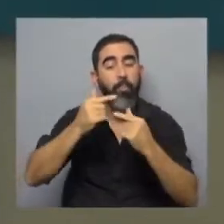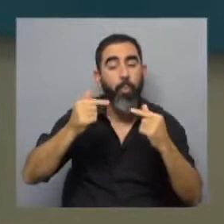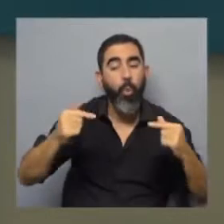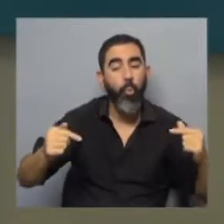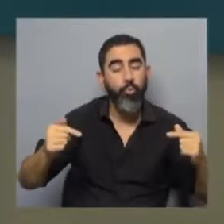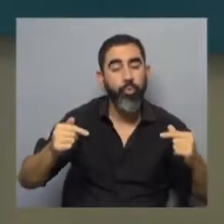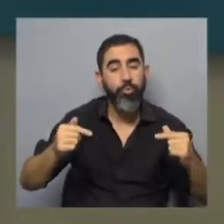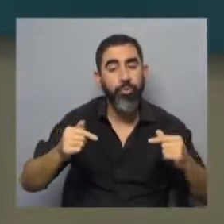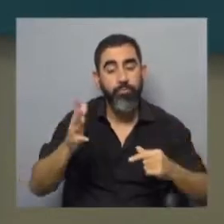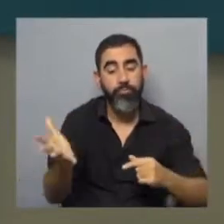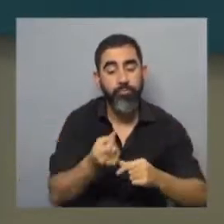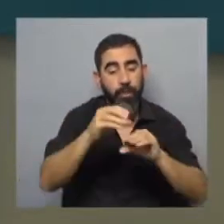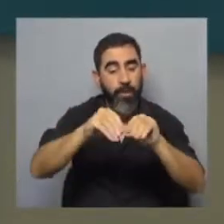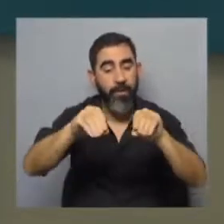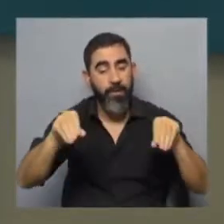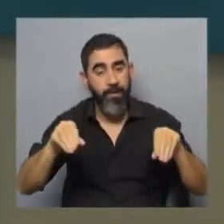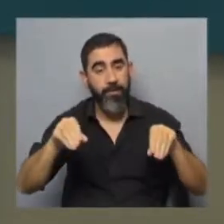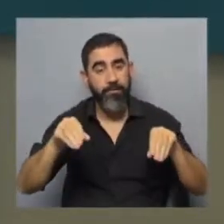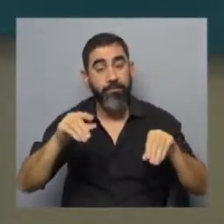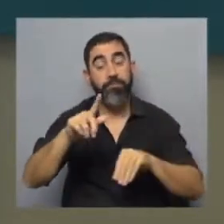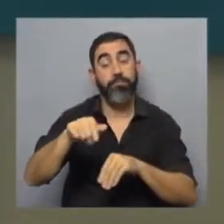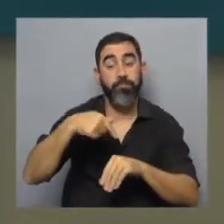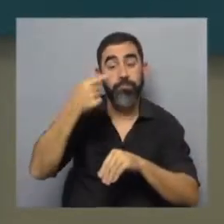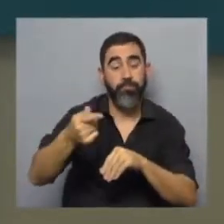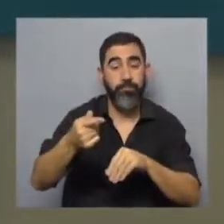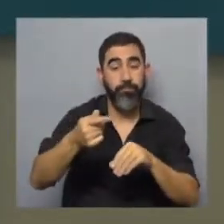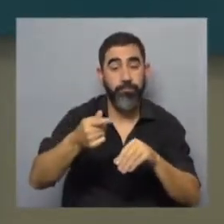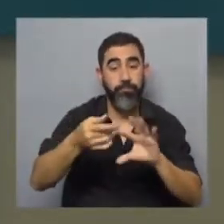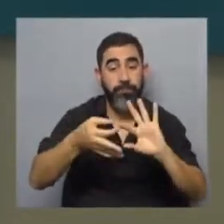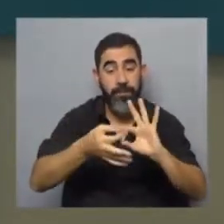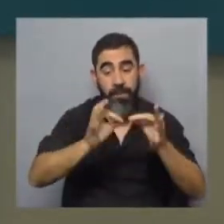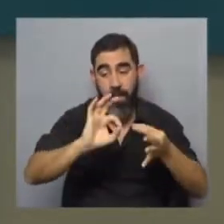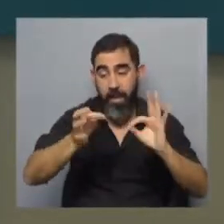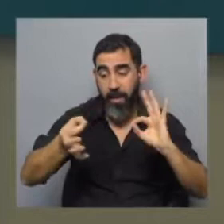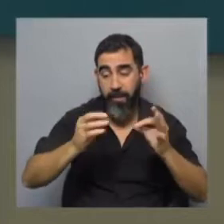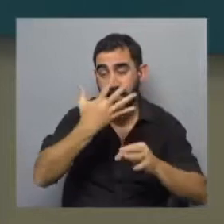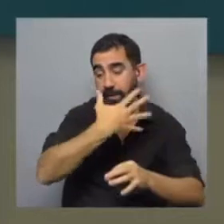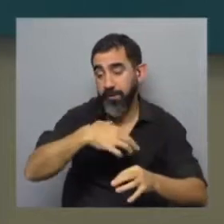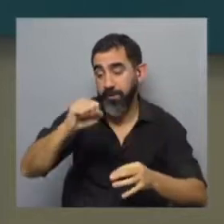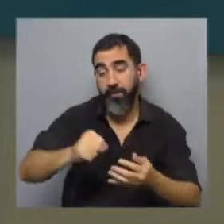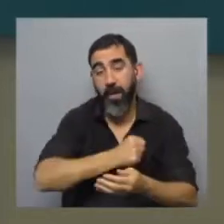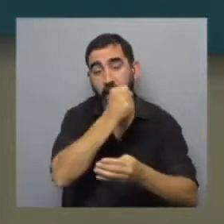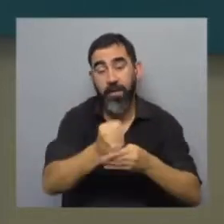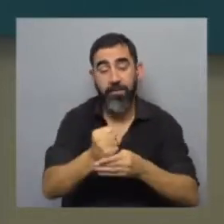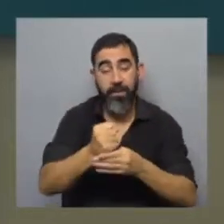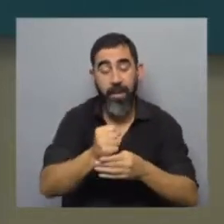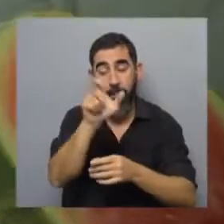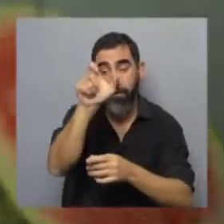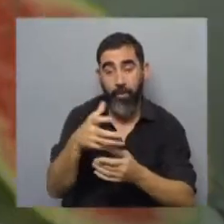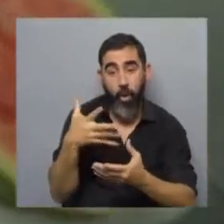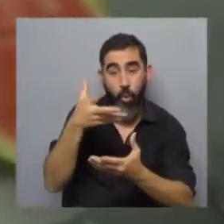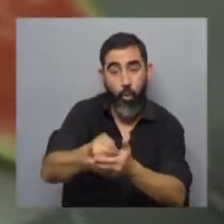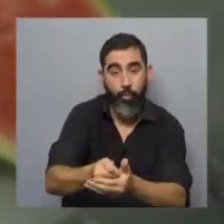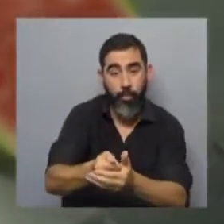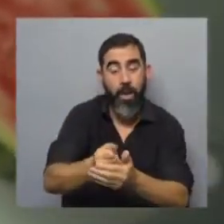son cosechados y que durante el transcurso y traslado hacia el consumidor hay